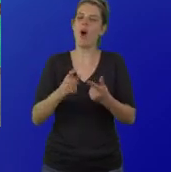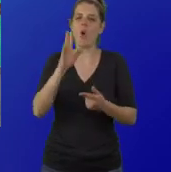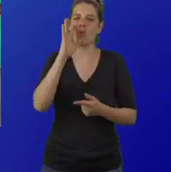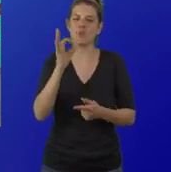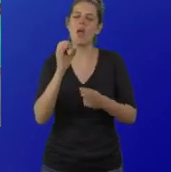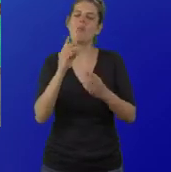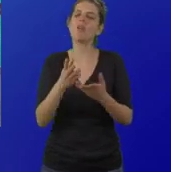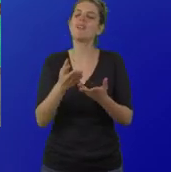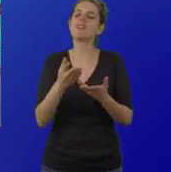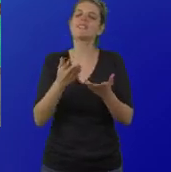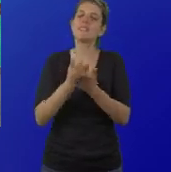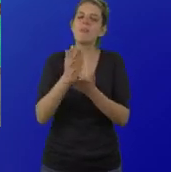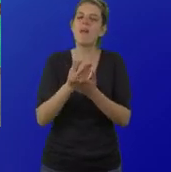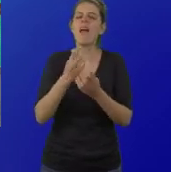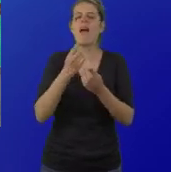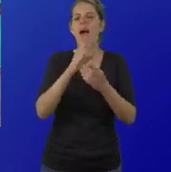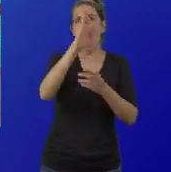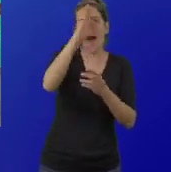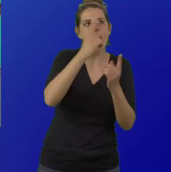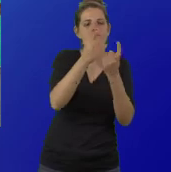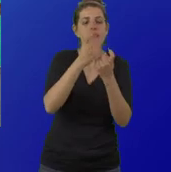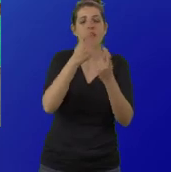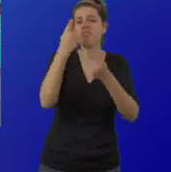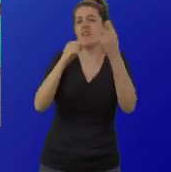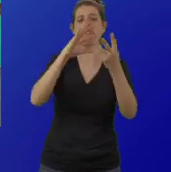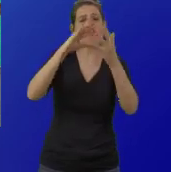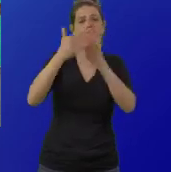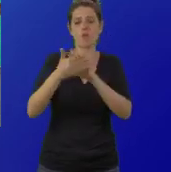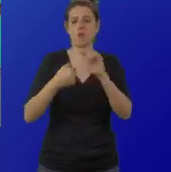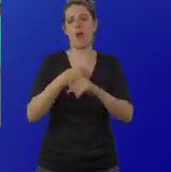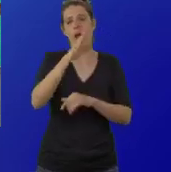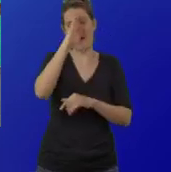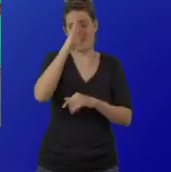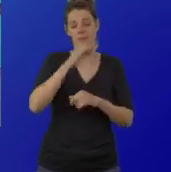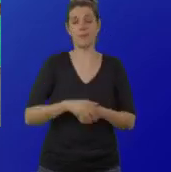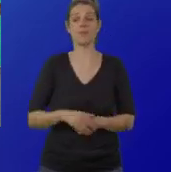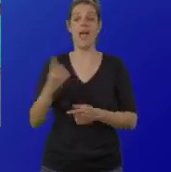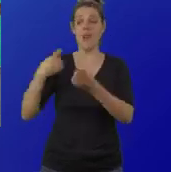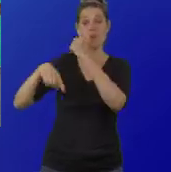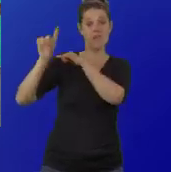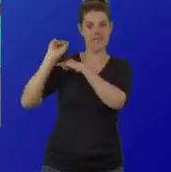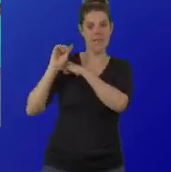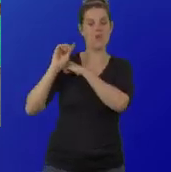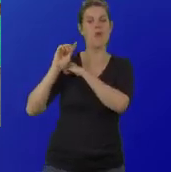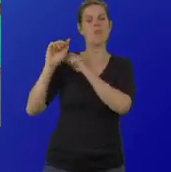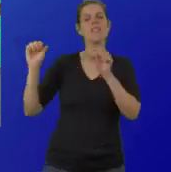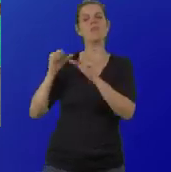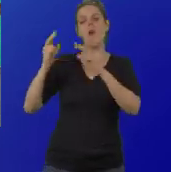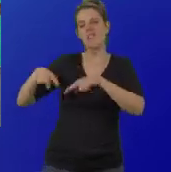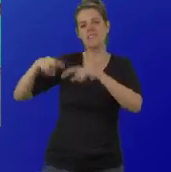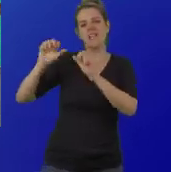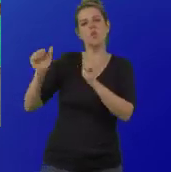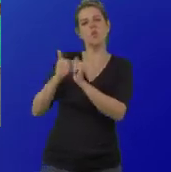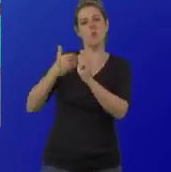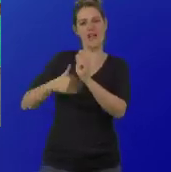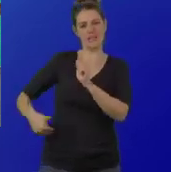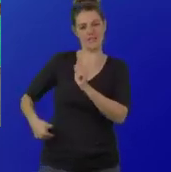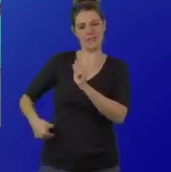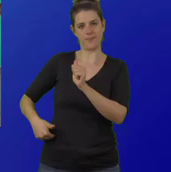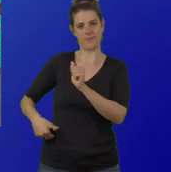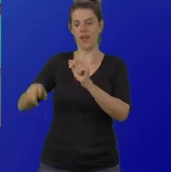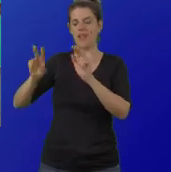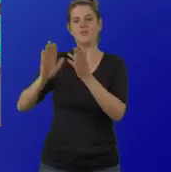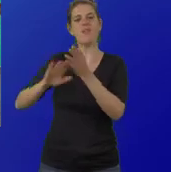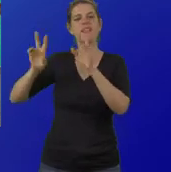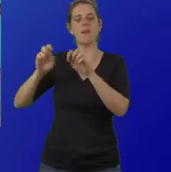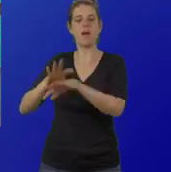porque aprendemos de diferentes formas. En el año pasado hicimos una investigación con una maestra, con Gabriela, en educación